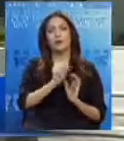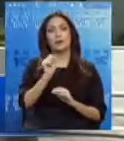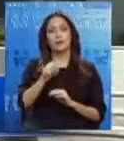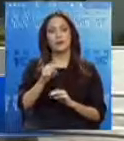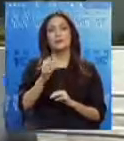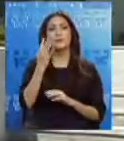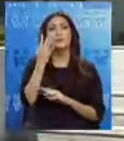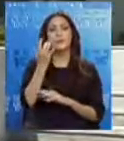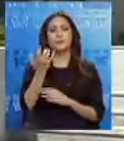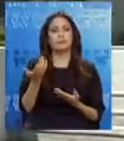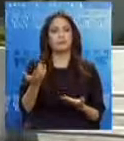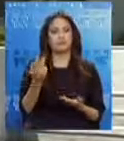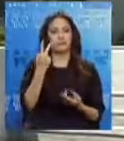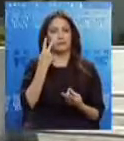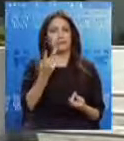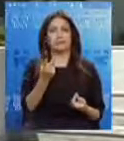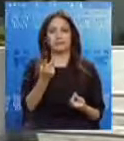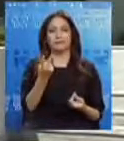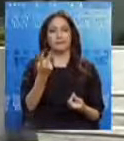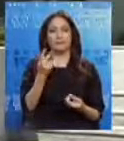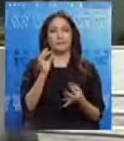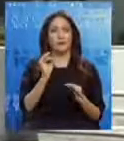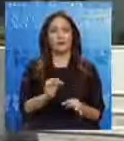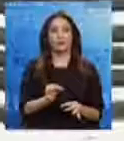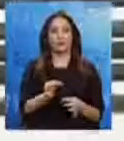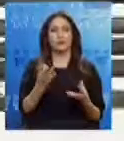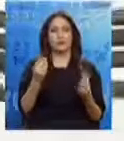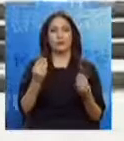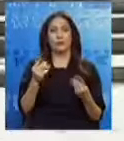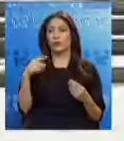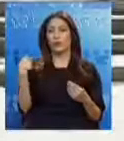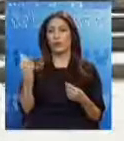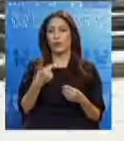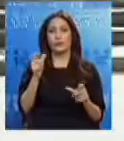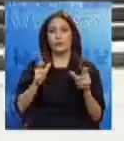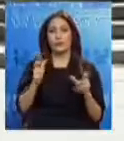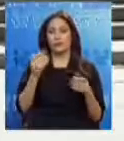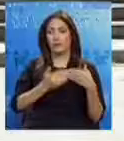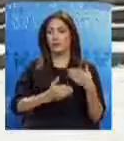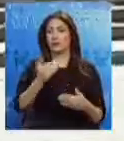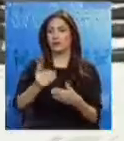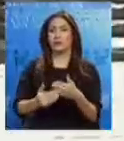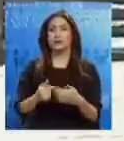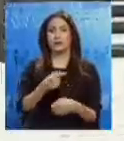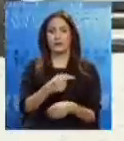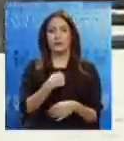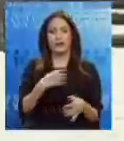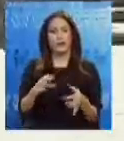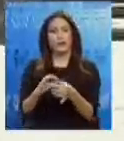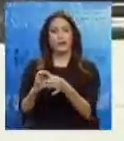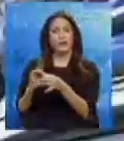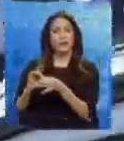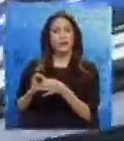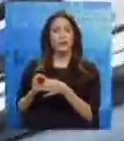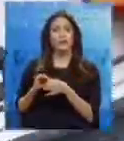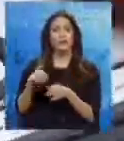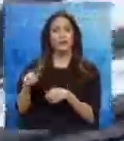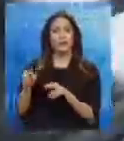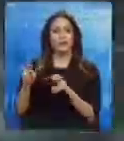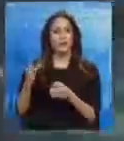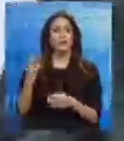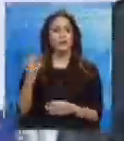fue evidente y notorio que a esa hora concurrieron todos los sujetos procesales que tienen vinculación directa con este caso.